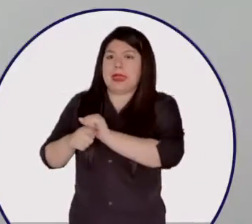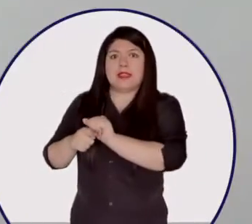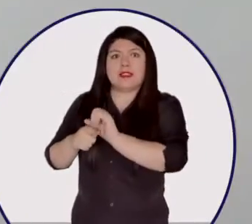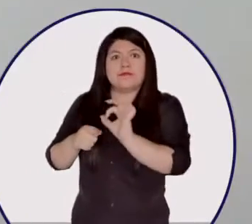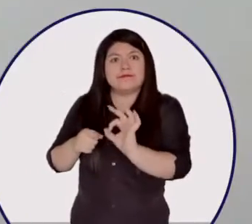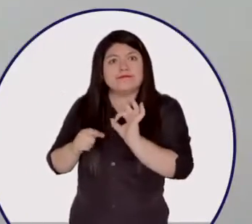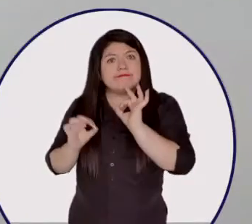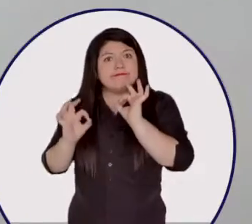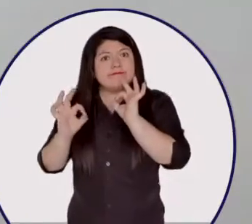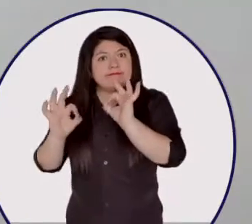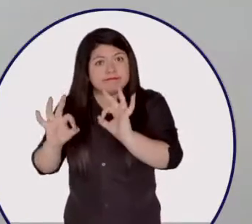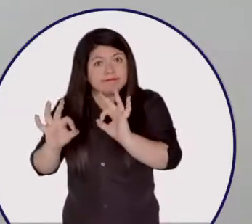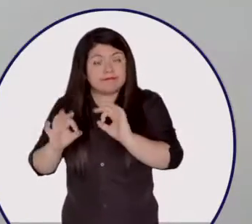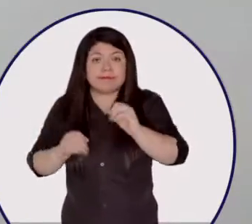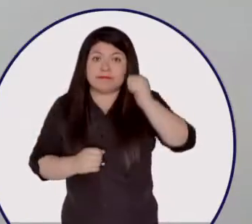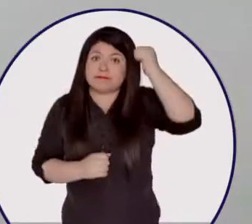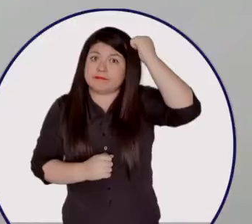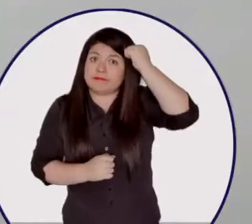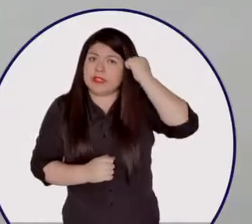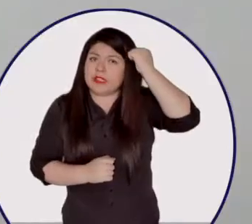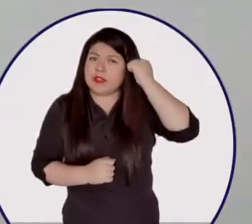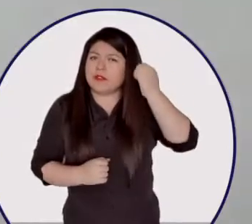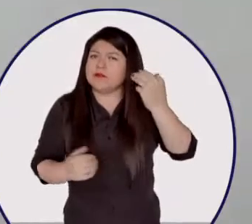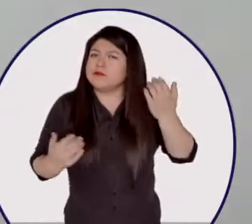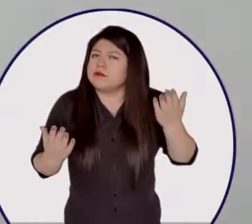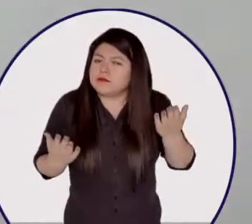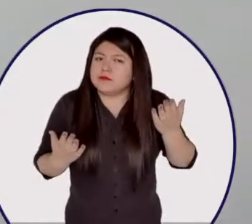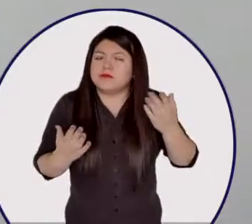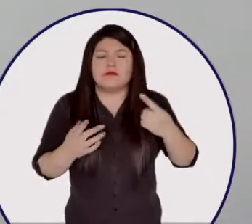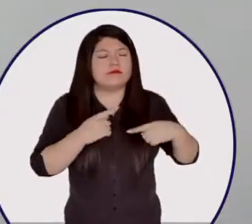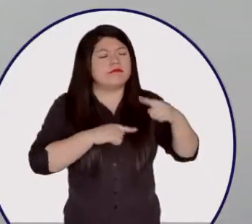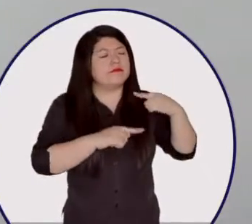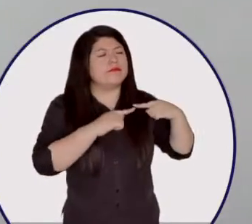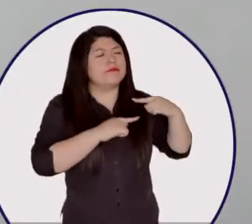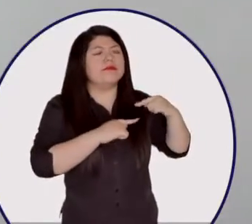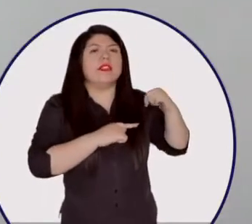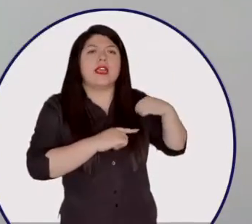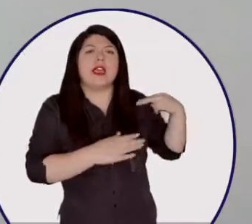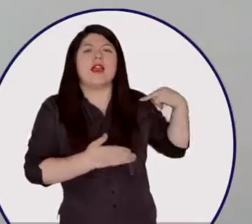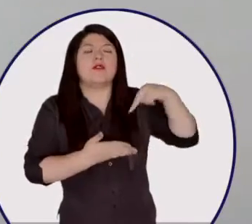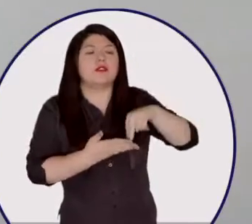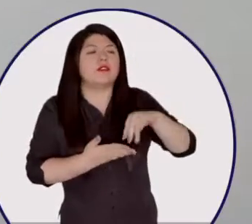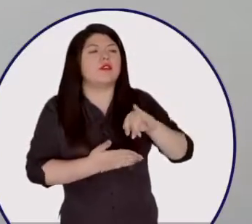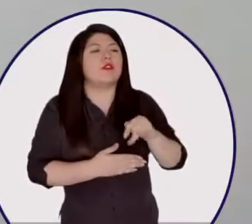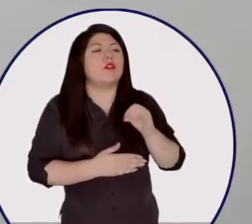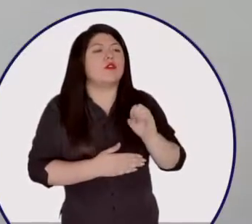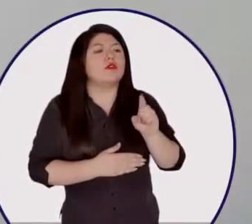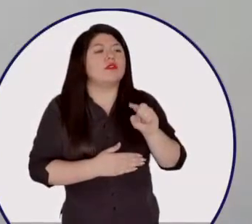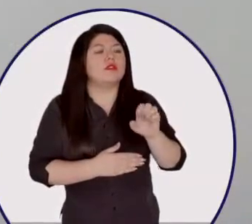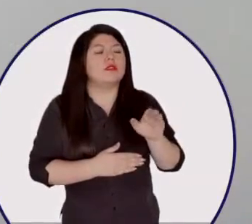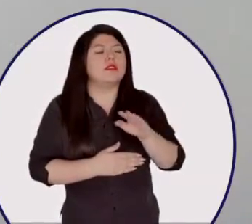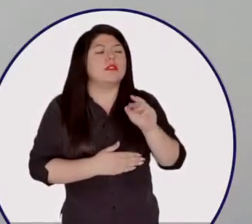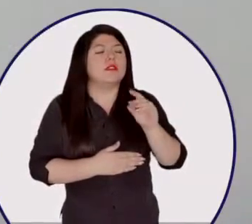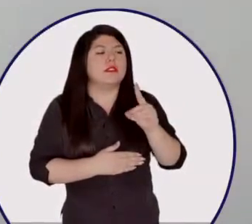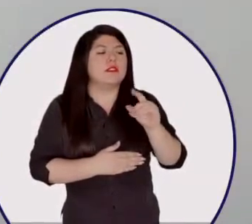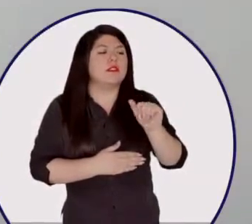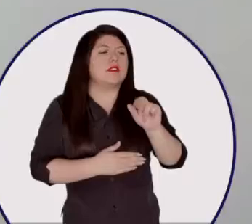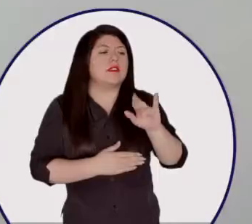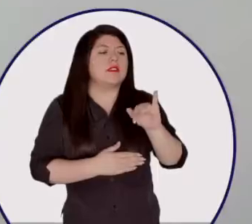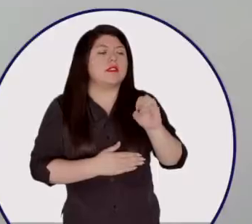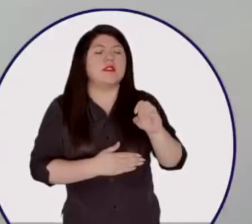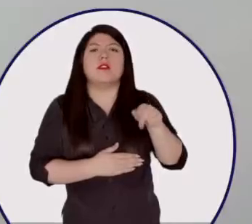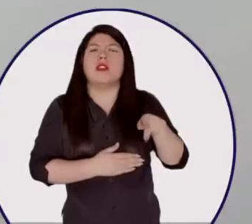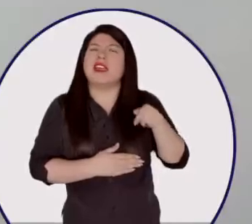prácticas pedagógicas, me gustaría retomar lo que plantea el profesor José Darío Herrera cuando habla de lo que es una